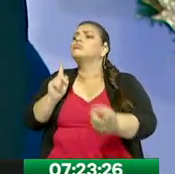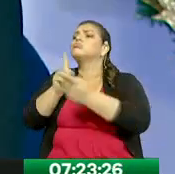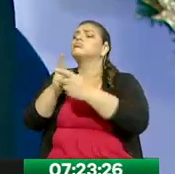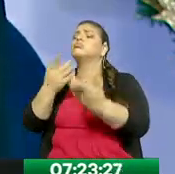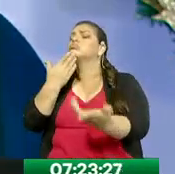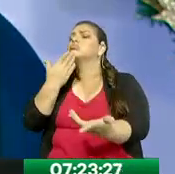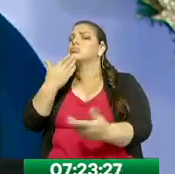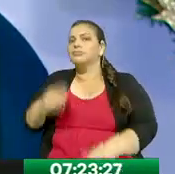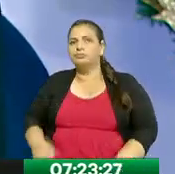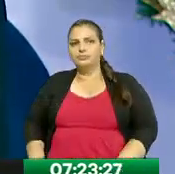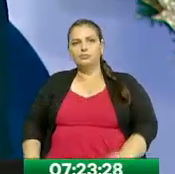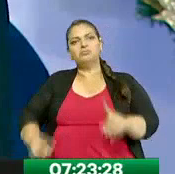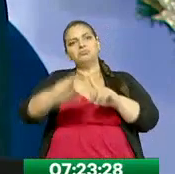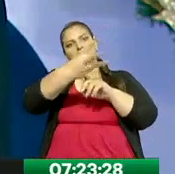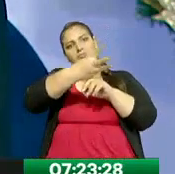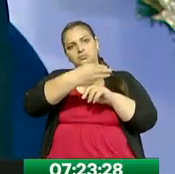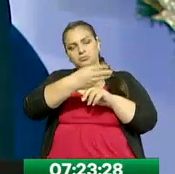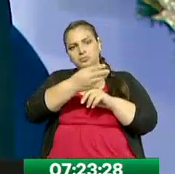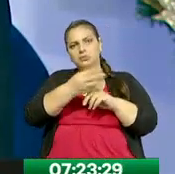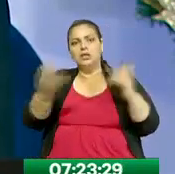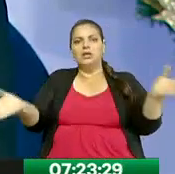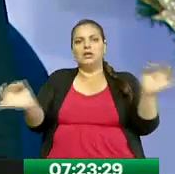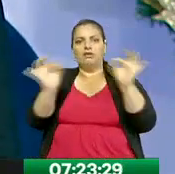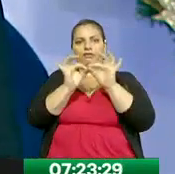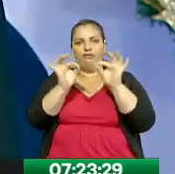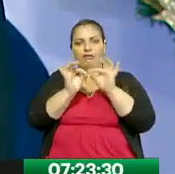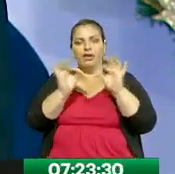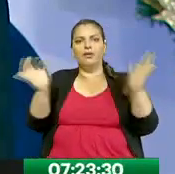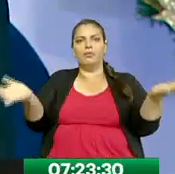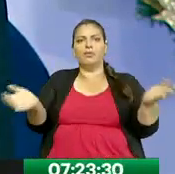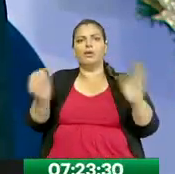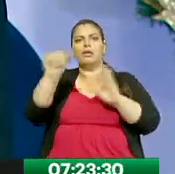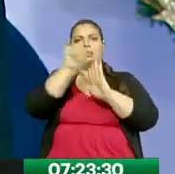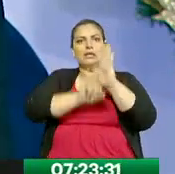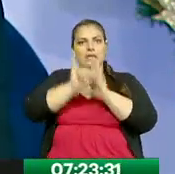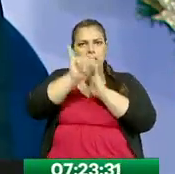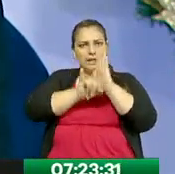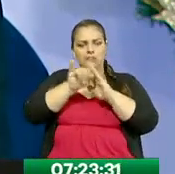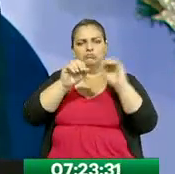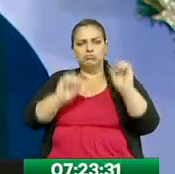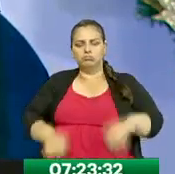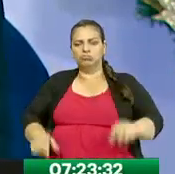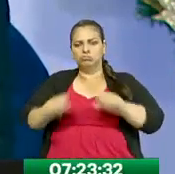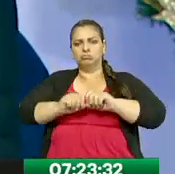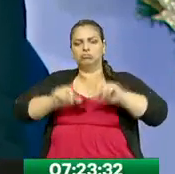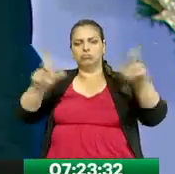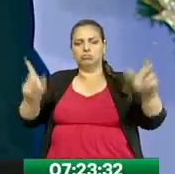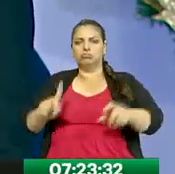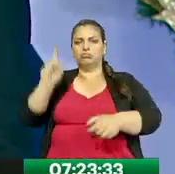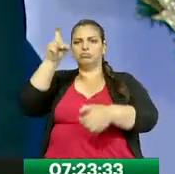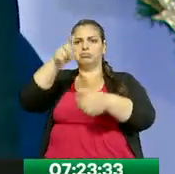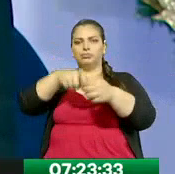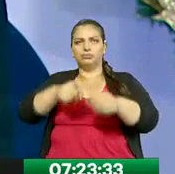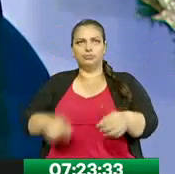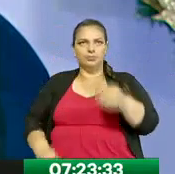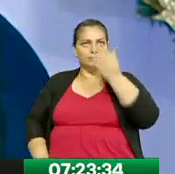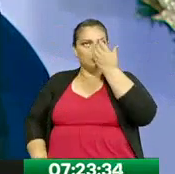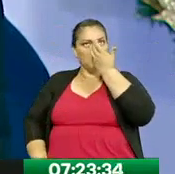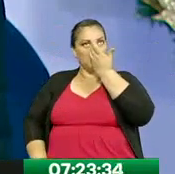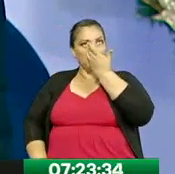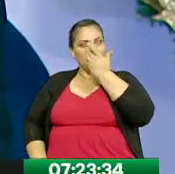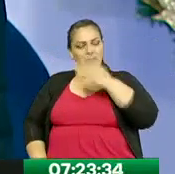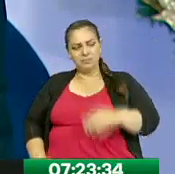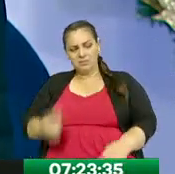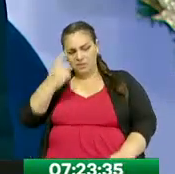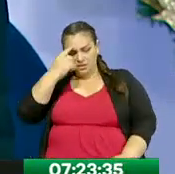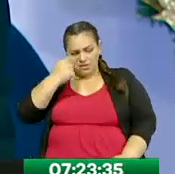poco con la frente en alto que se puede salir adelante siendo una víctima de abuso sexual, se puede construir la vida siempre que decidas hacer algo por